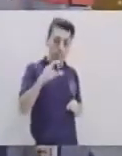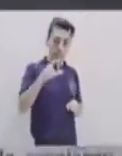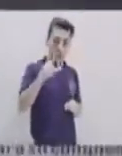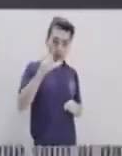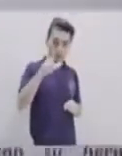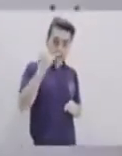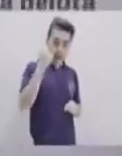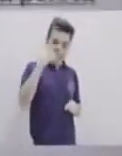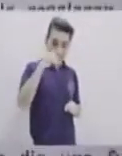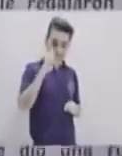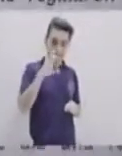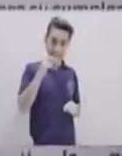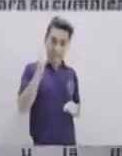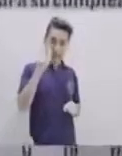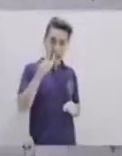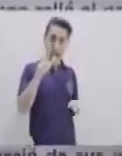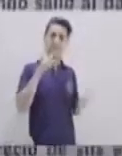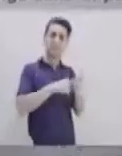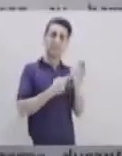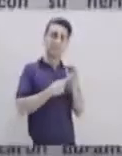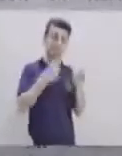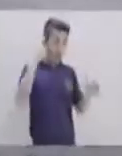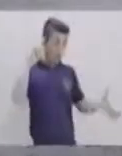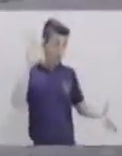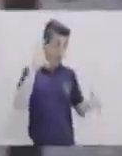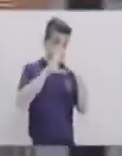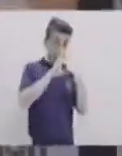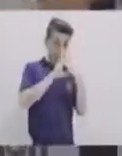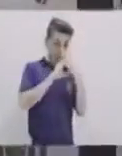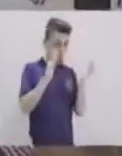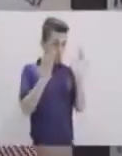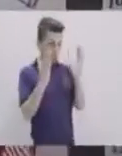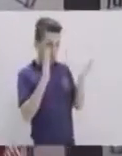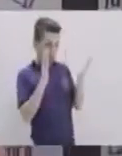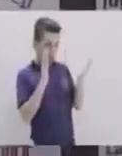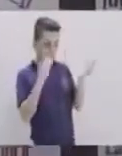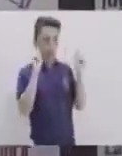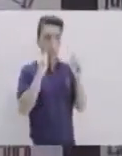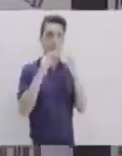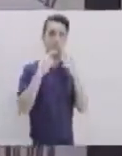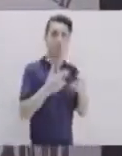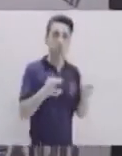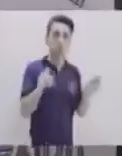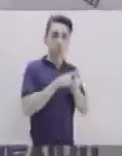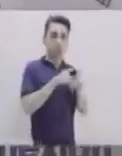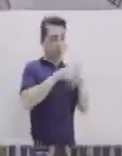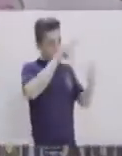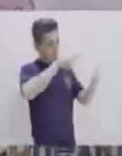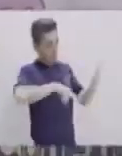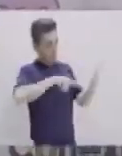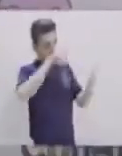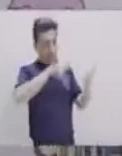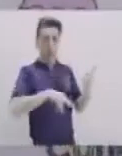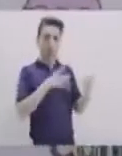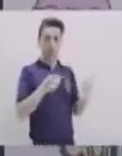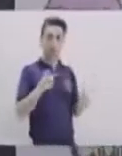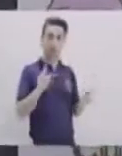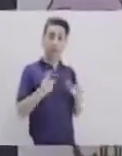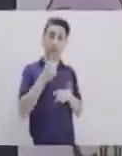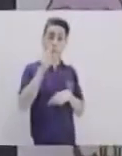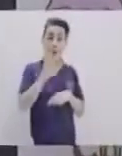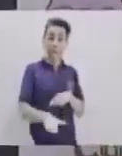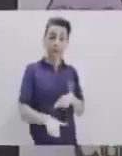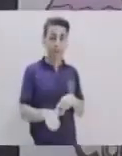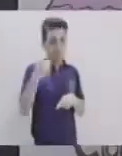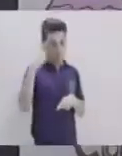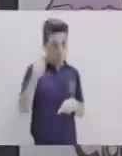en conectar, comparar y poder dar respuestas relacionadas con el texto. Como te explicaba, es el primer paso en la